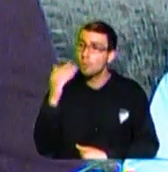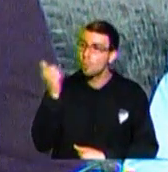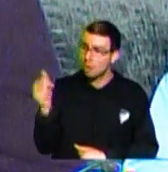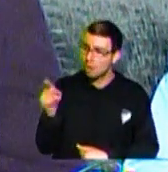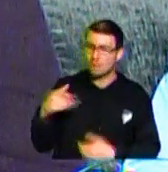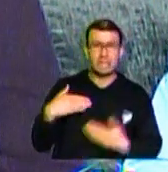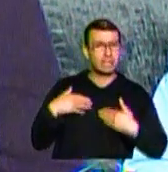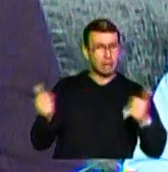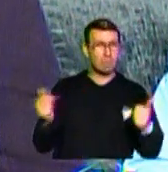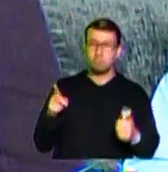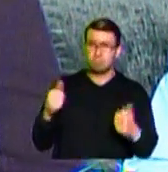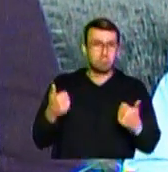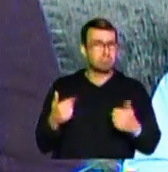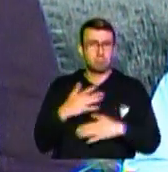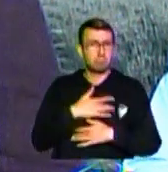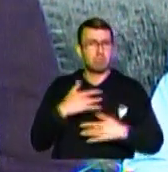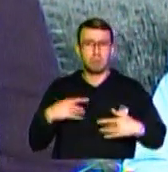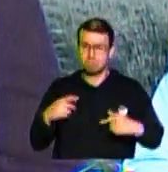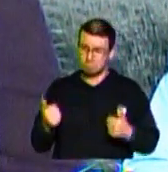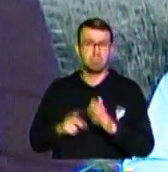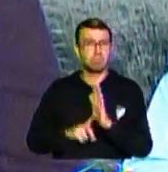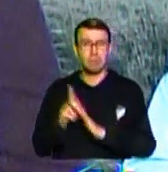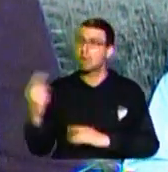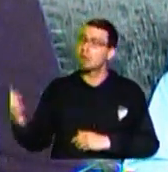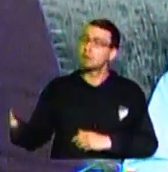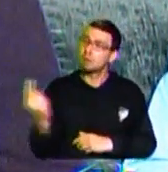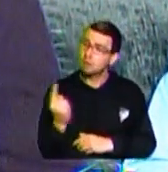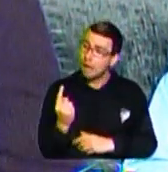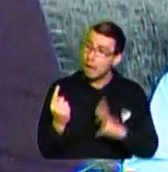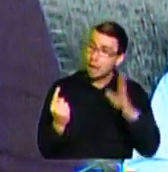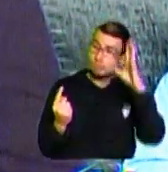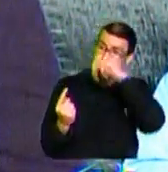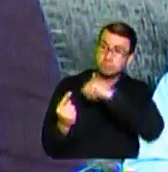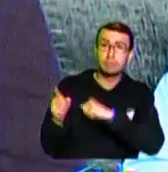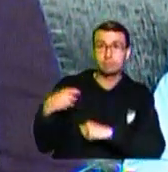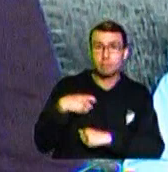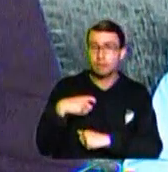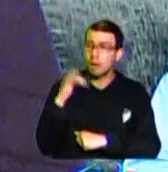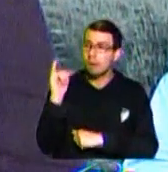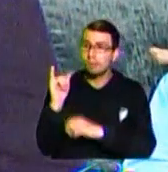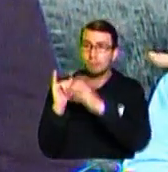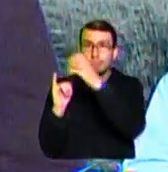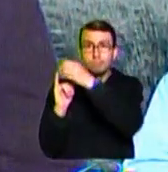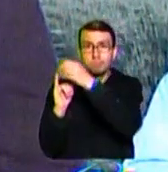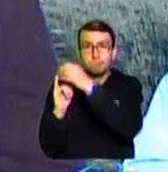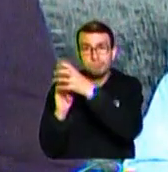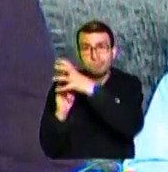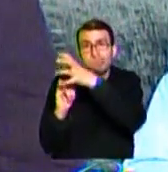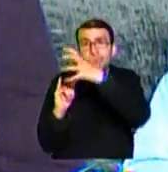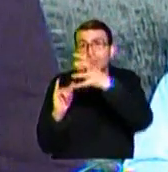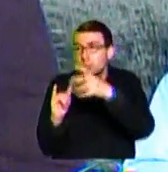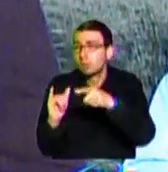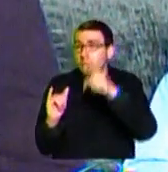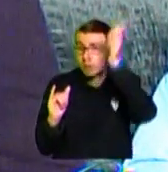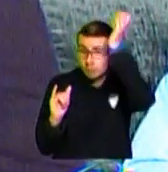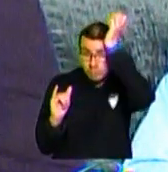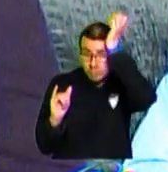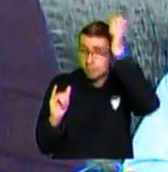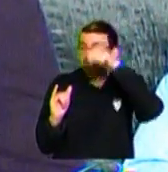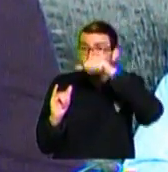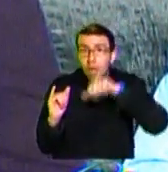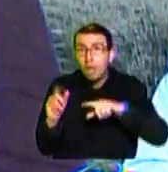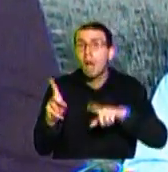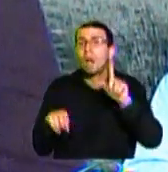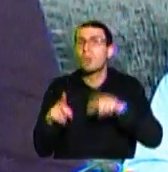que traíamos ahora, y encontramos un tumor en un ovario, y como ellas llegan muchas que aparentemente están